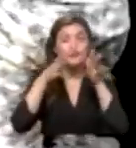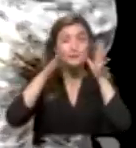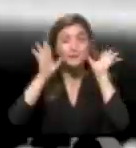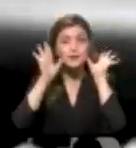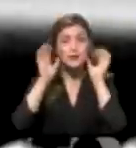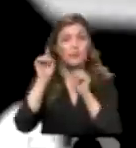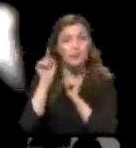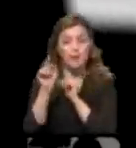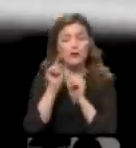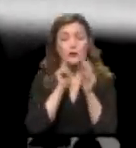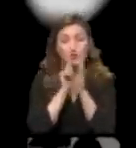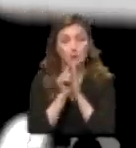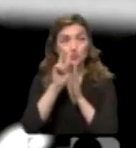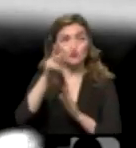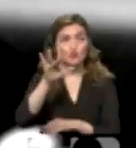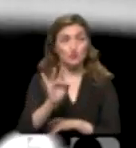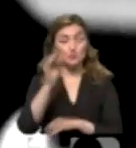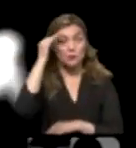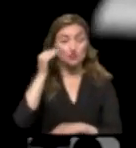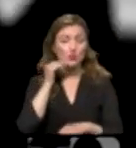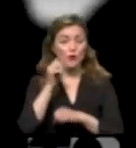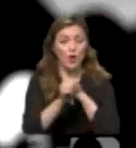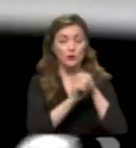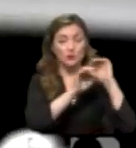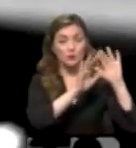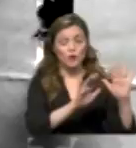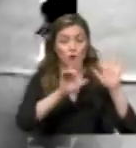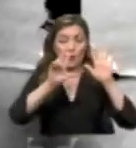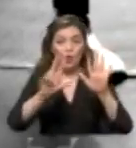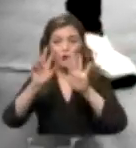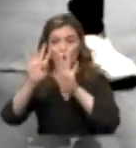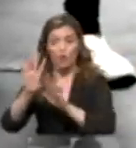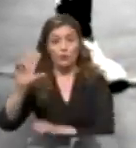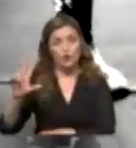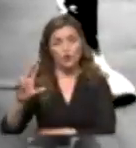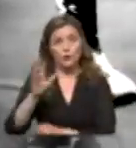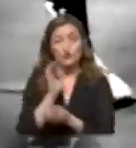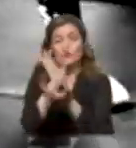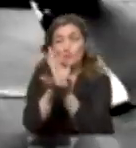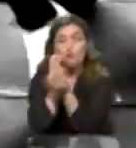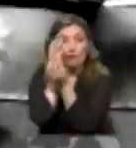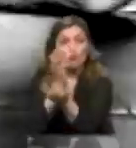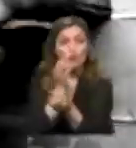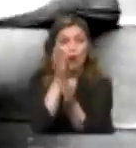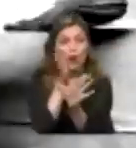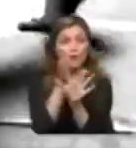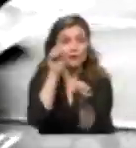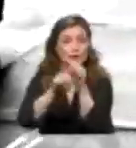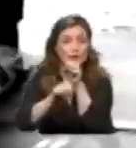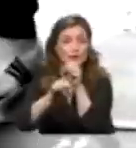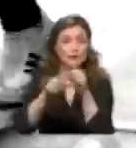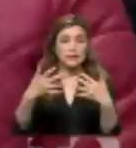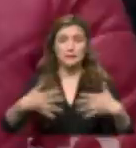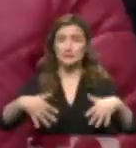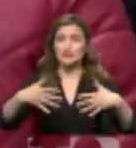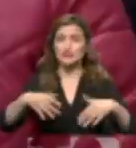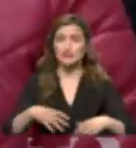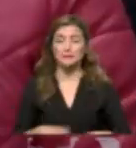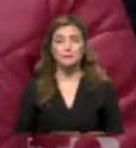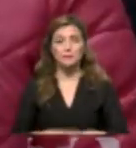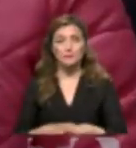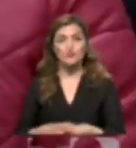2018. Las menores de 10, 8, 4 y 3 años confesaron todo y actualmente tienen graves secuelas psicológicas.